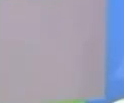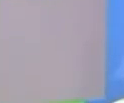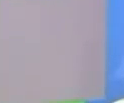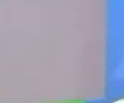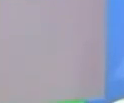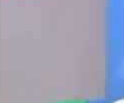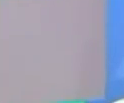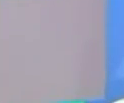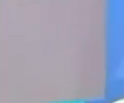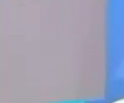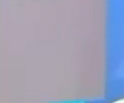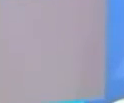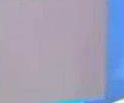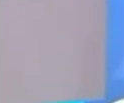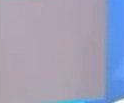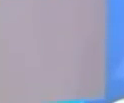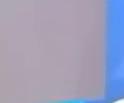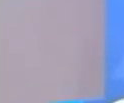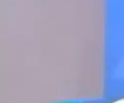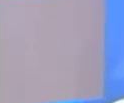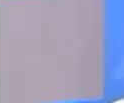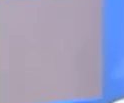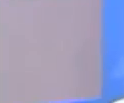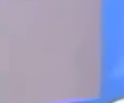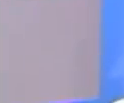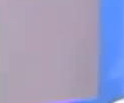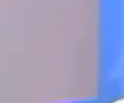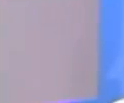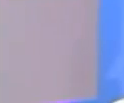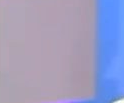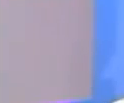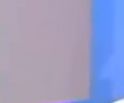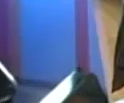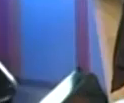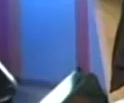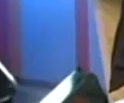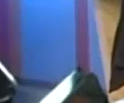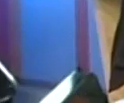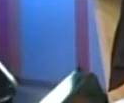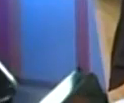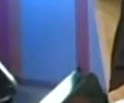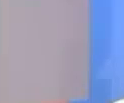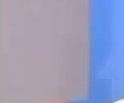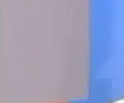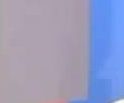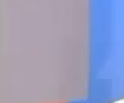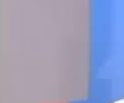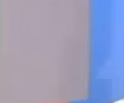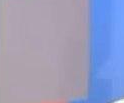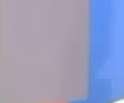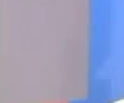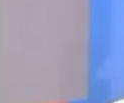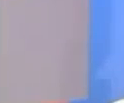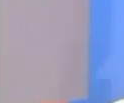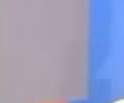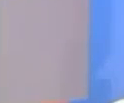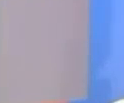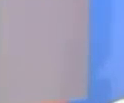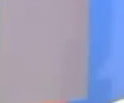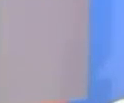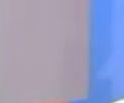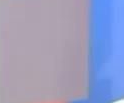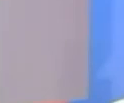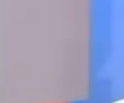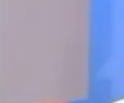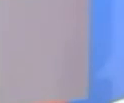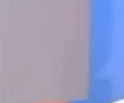y no solo le pegue el aumento del agua, sino el tarifazo en luz, en gas, a la industria le pega de lleno, y por el tarifazo que hubo en gas, van a